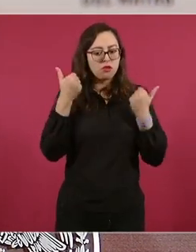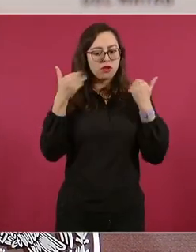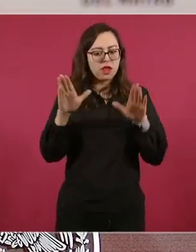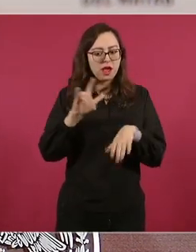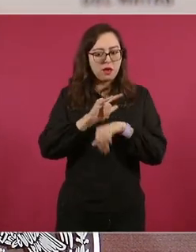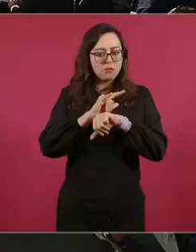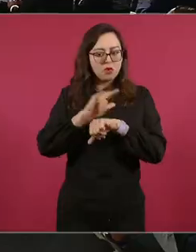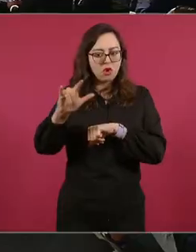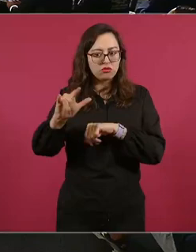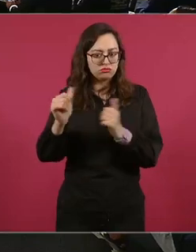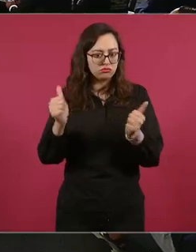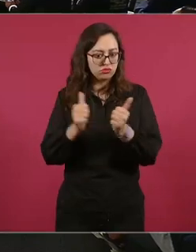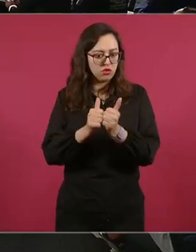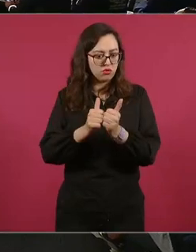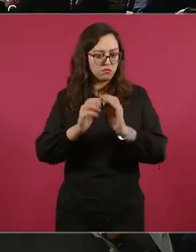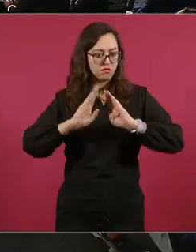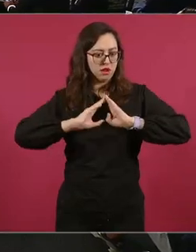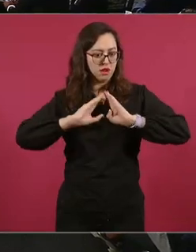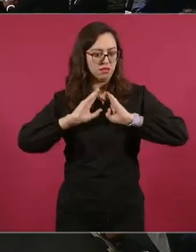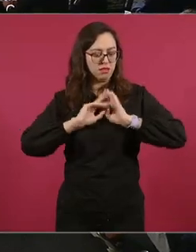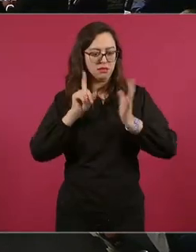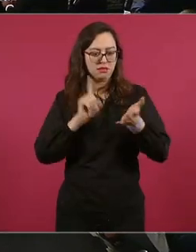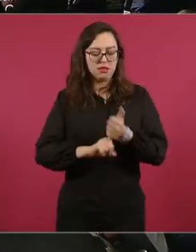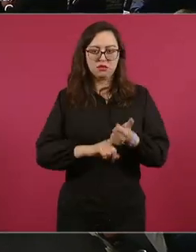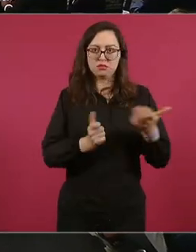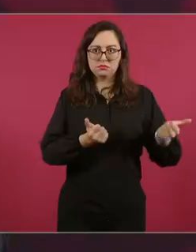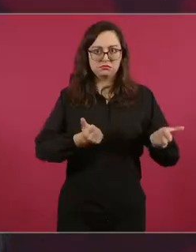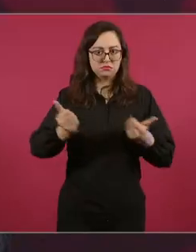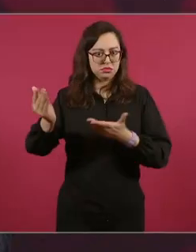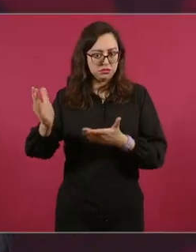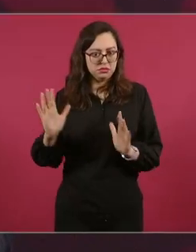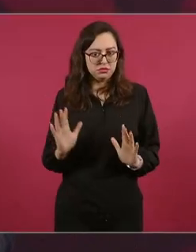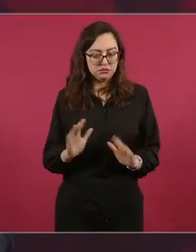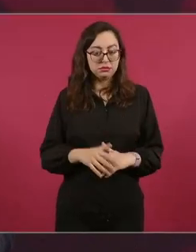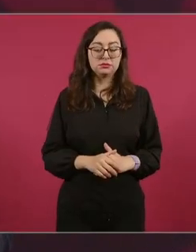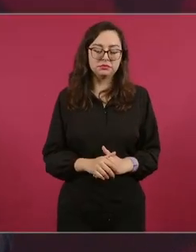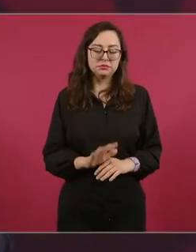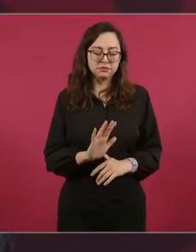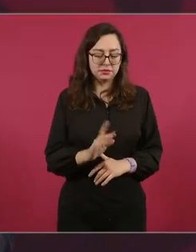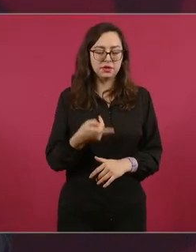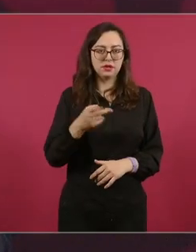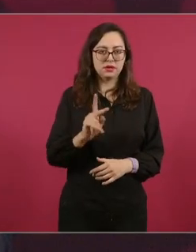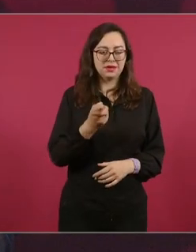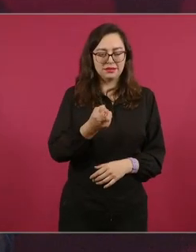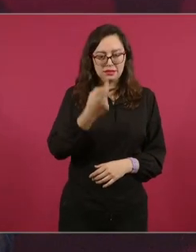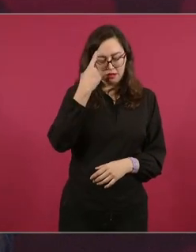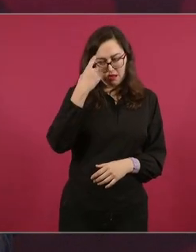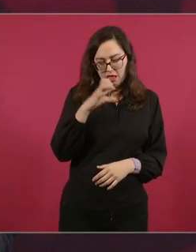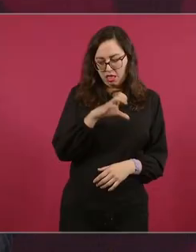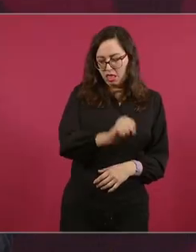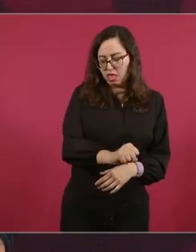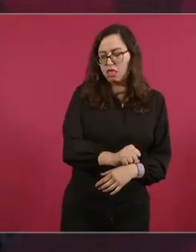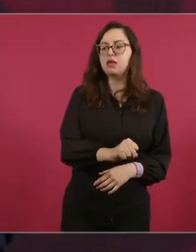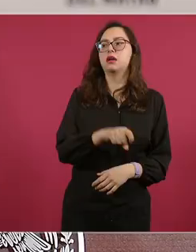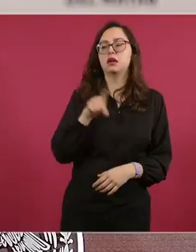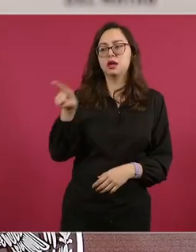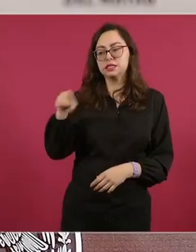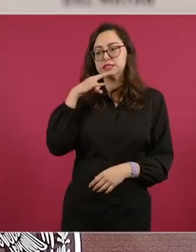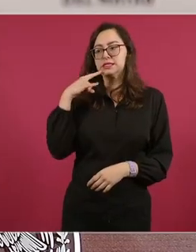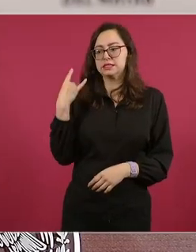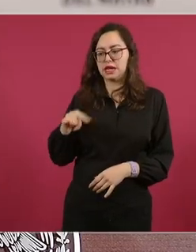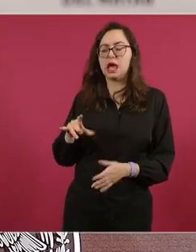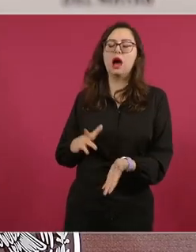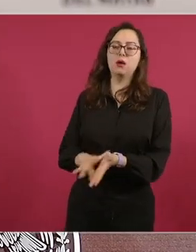traslado de los jóvenes. Pero aprovecho también para decir que pues